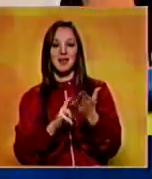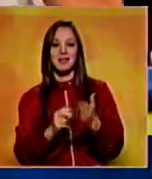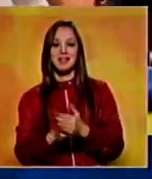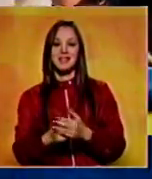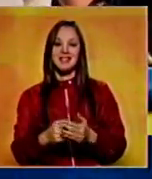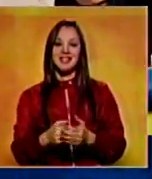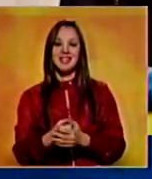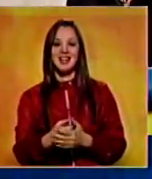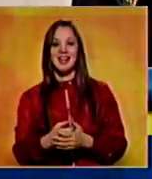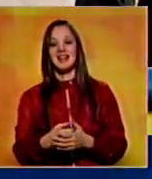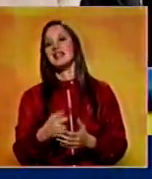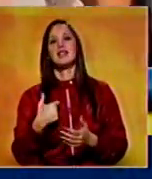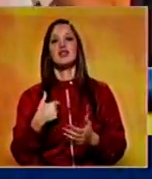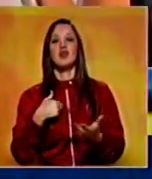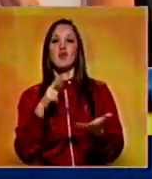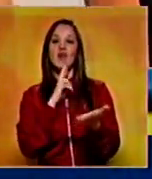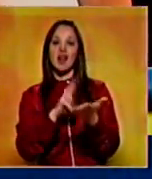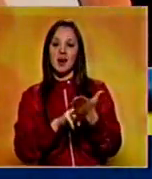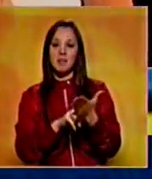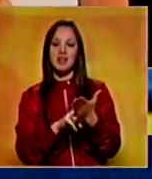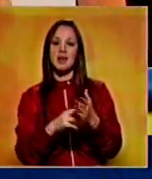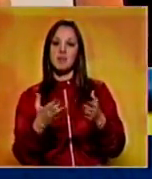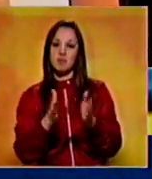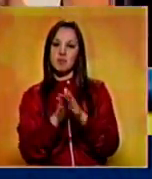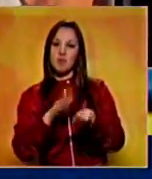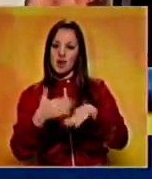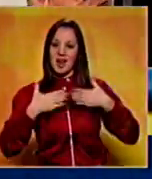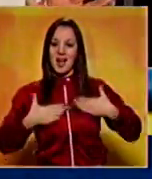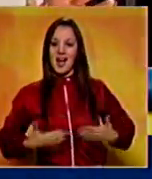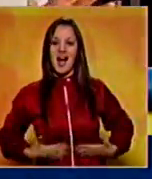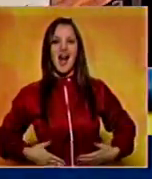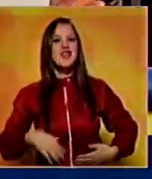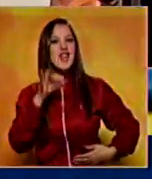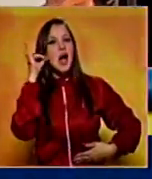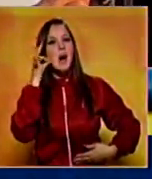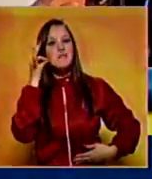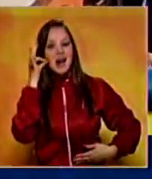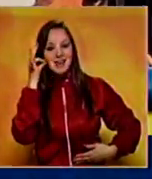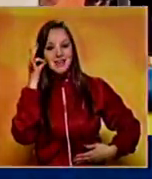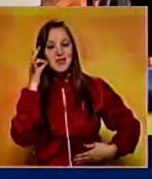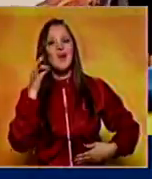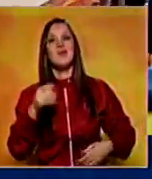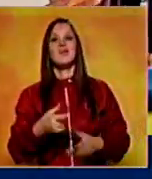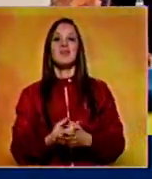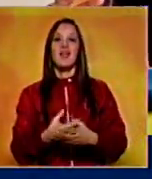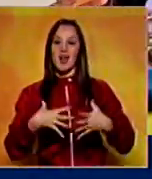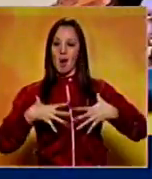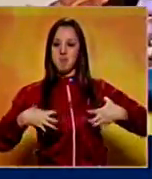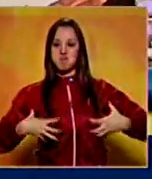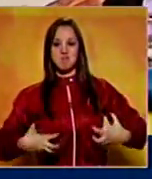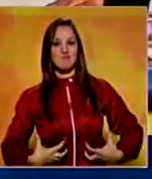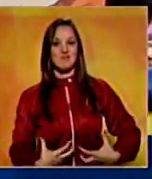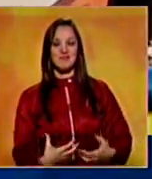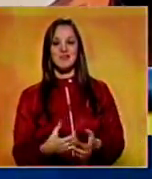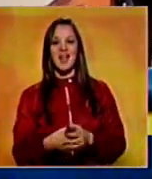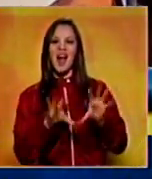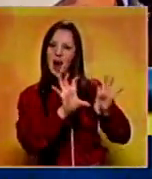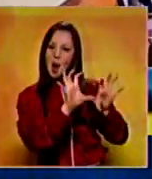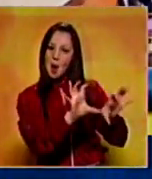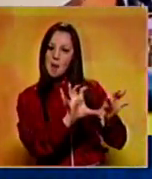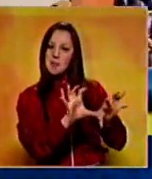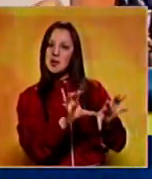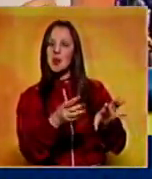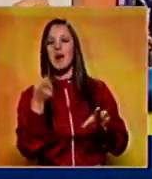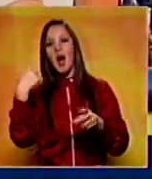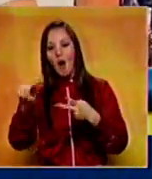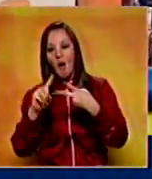voy a repetir porque tú sabes que el primer traje fue el Bob Esponja, ¿verdad? No me fue bien. El segundo tuvo su crítica, a mí me gustó, hubo gente que también le gustó, pero me